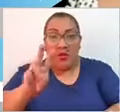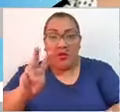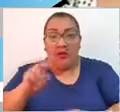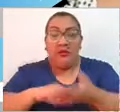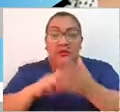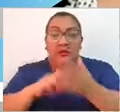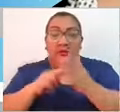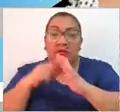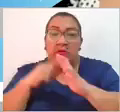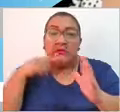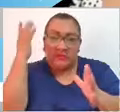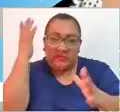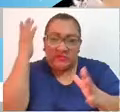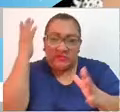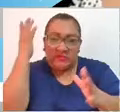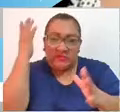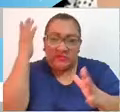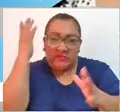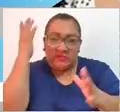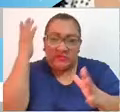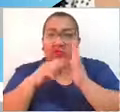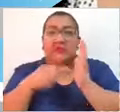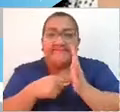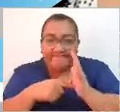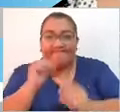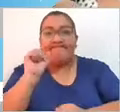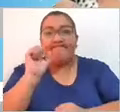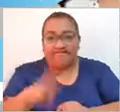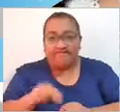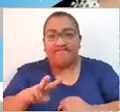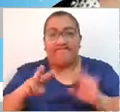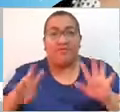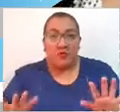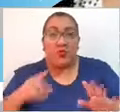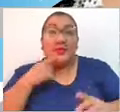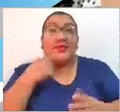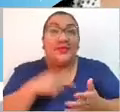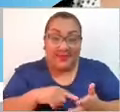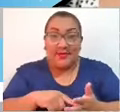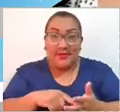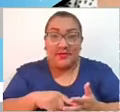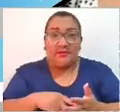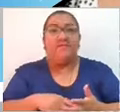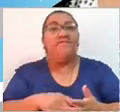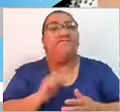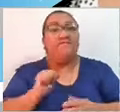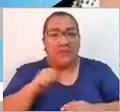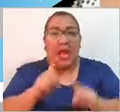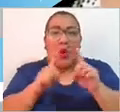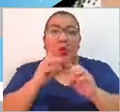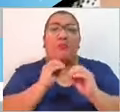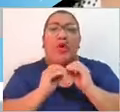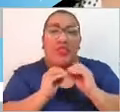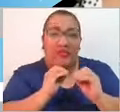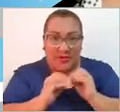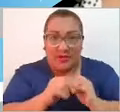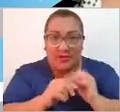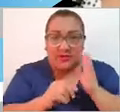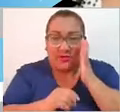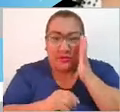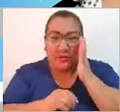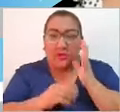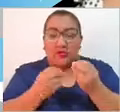Hostigamiento Sexual y su reglamento, aprobado en el año 2019, incluso ha tenido ciertas modificaciones,